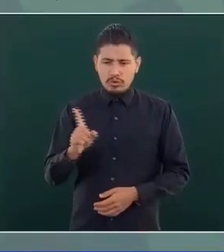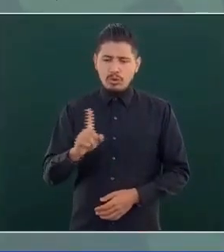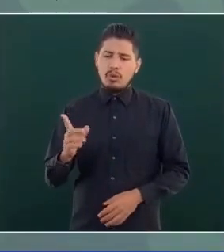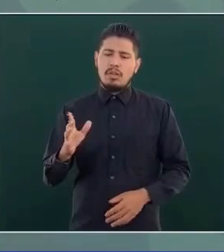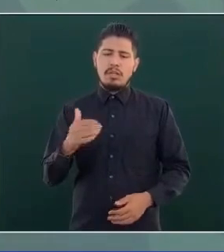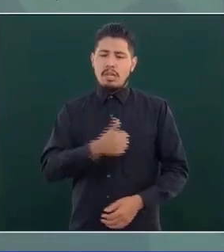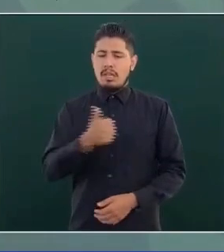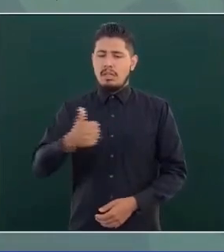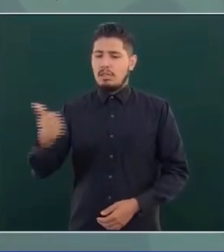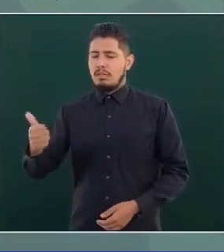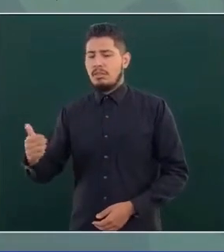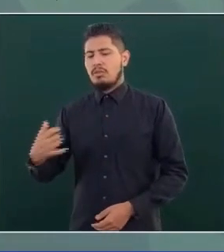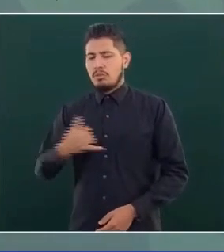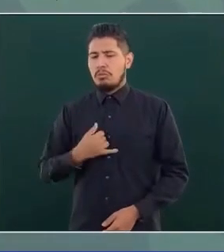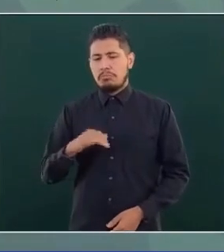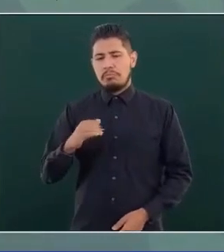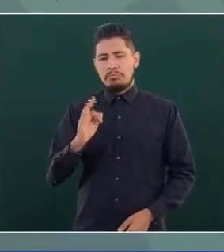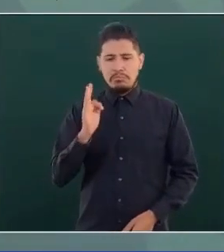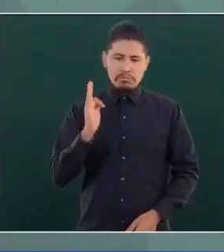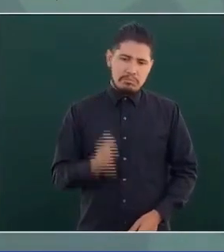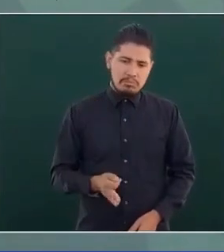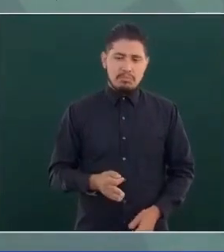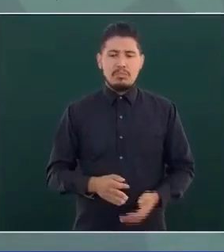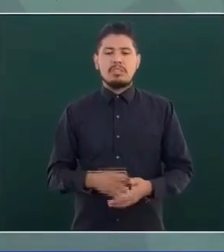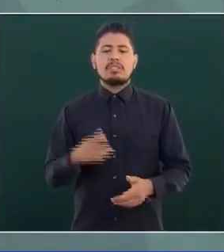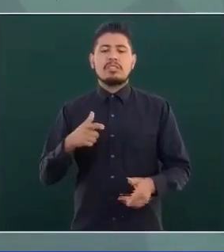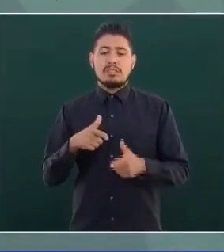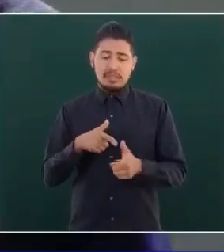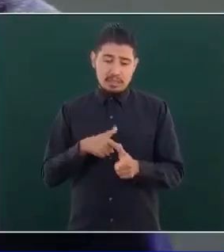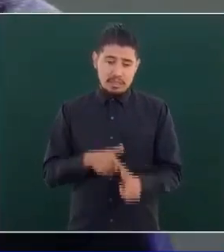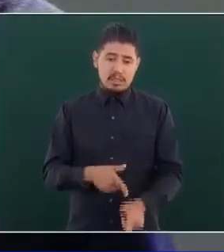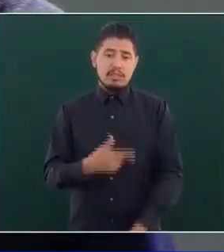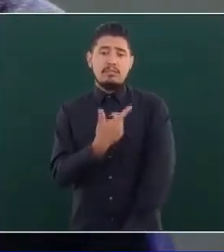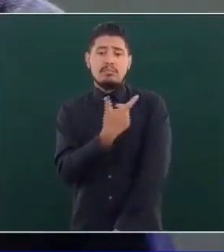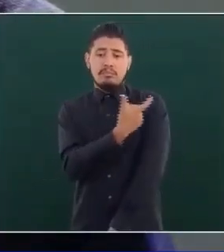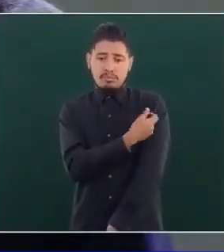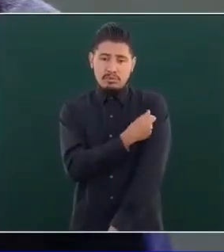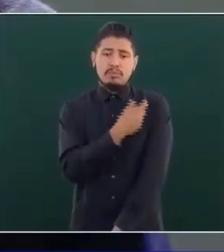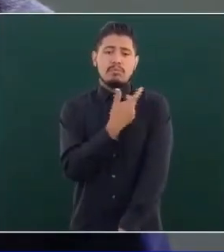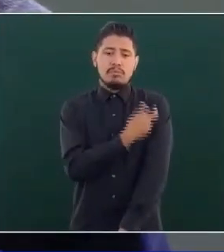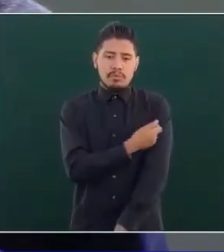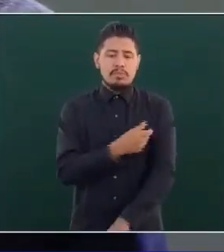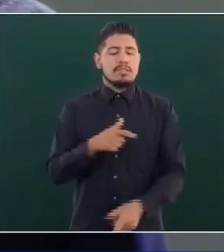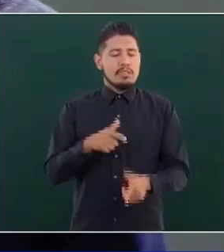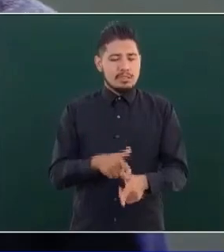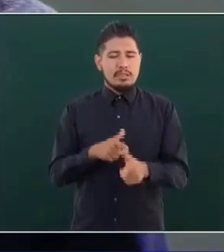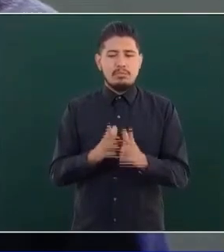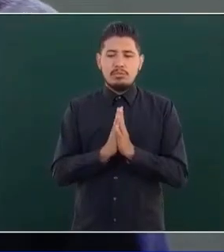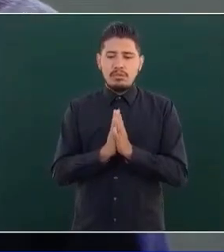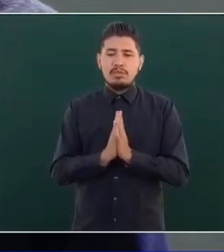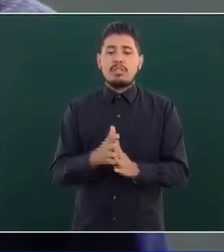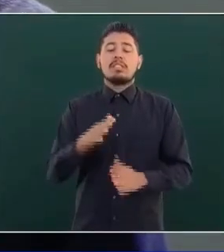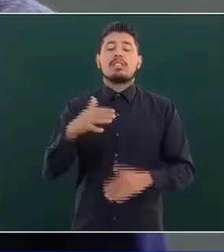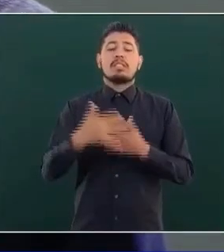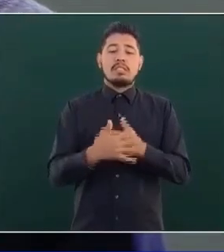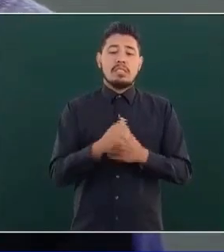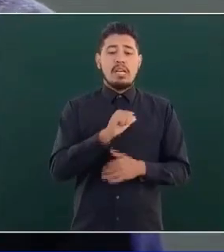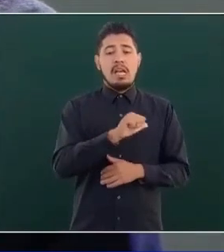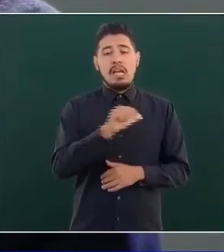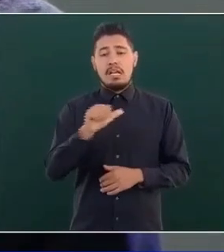voluntario, pero tenemos que seguir vacunando. Ya comenzó la vacunación de 15 a